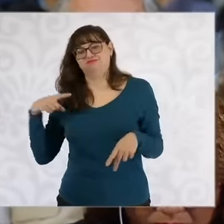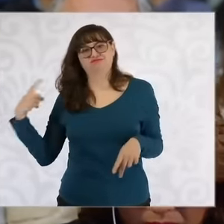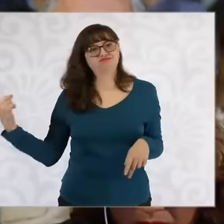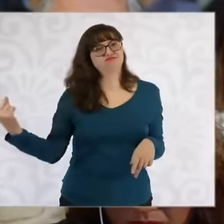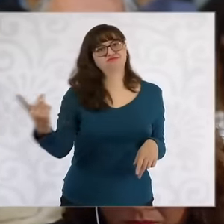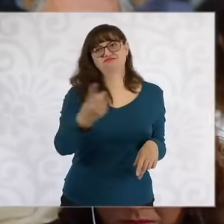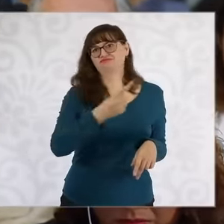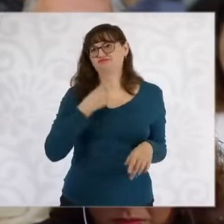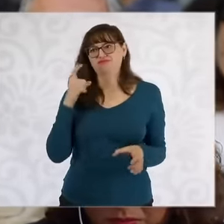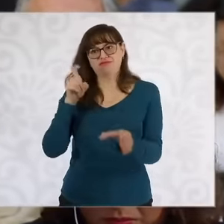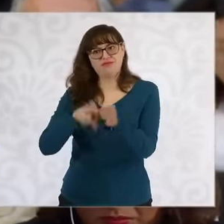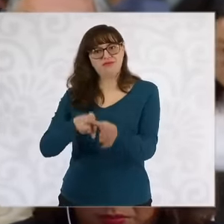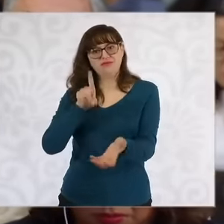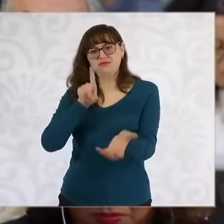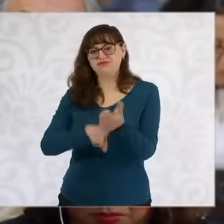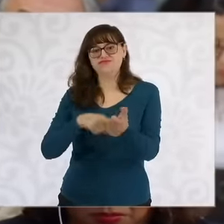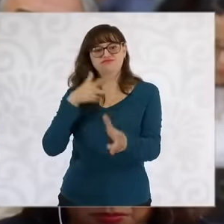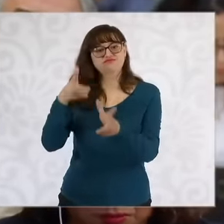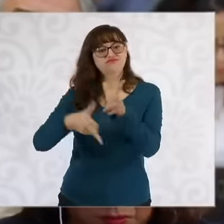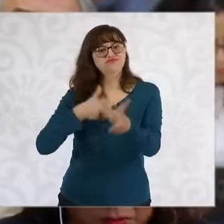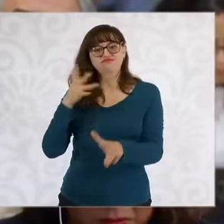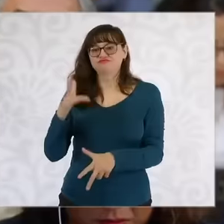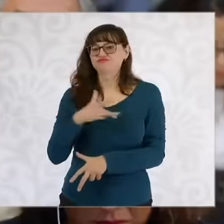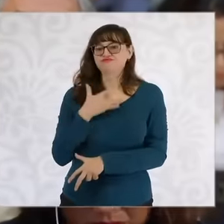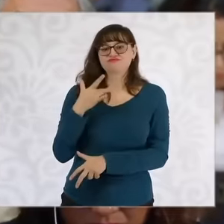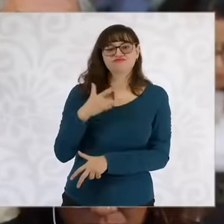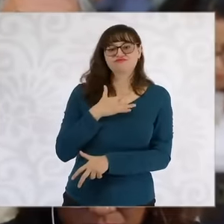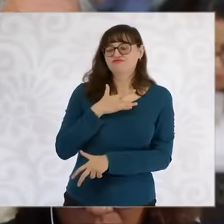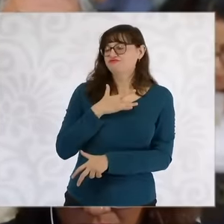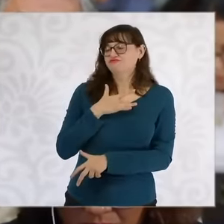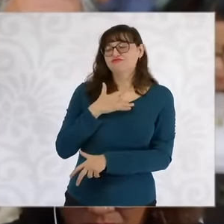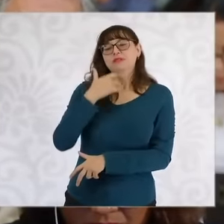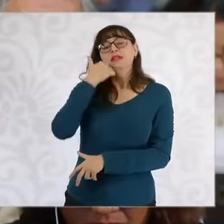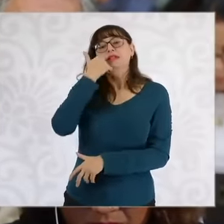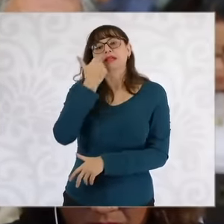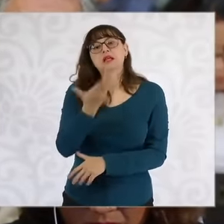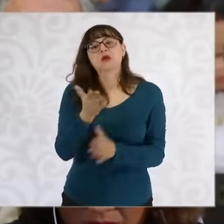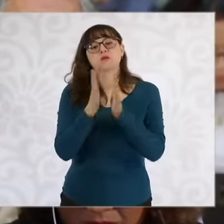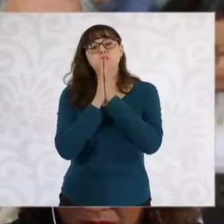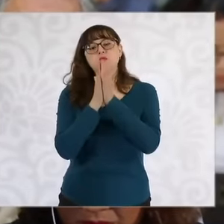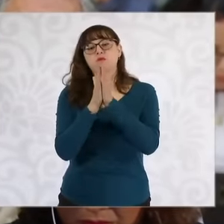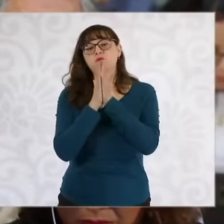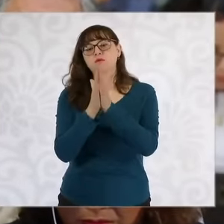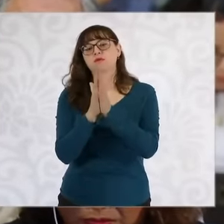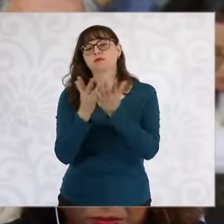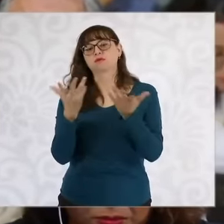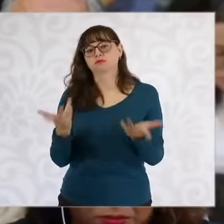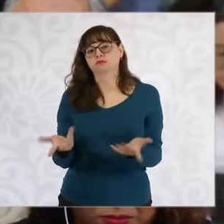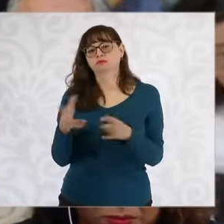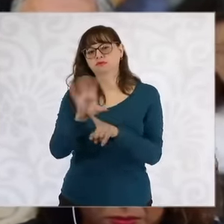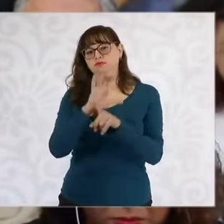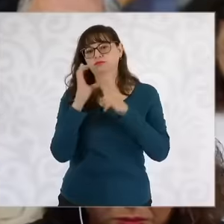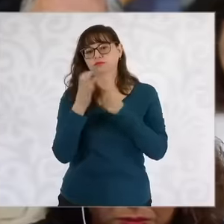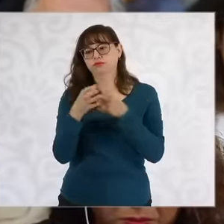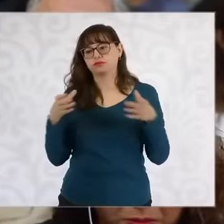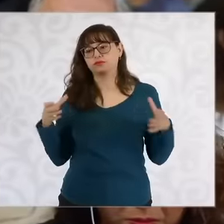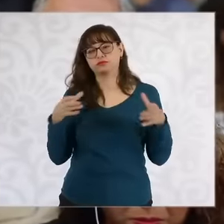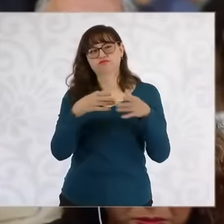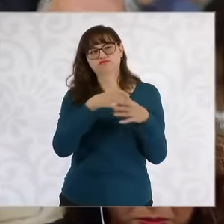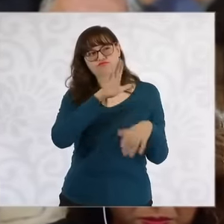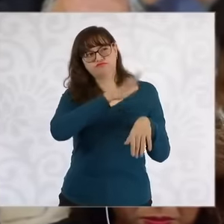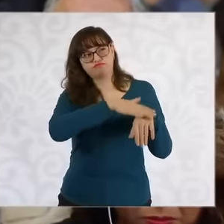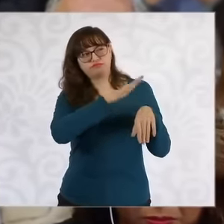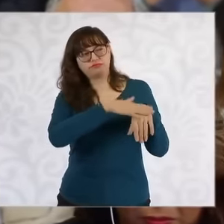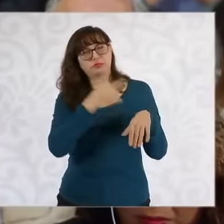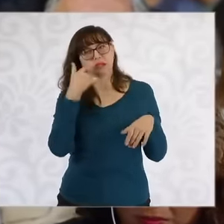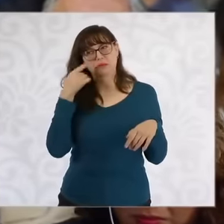quieren que la autoridad del Centro Federal de Conciliación y Registro Laboral pues actúen conforme a derecho, dadas